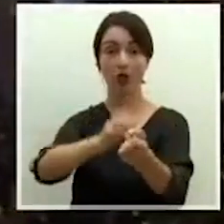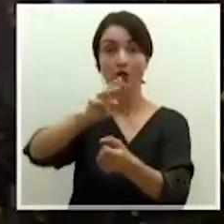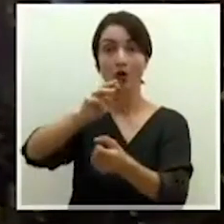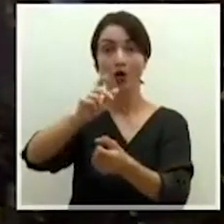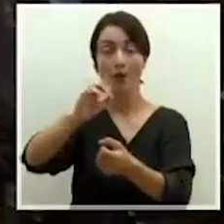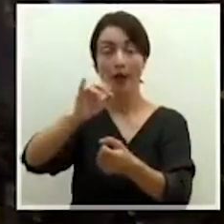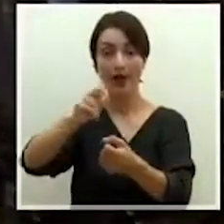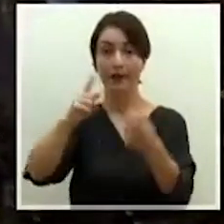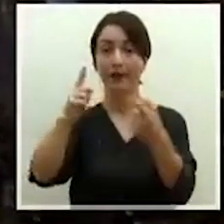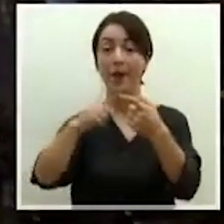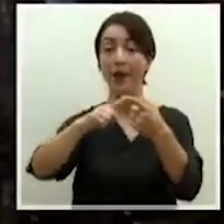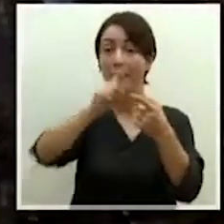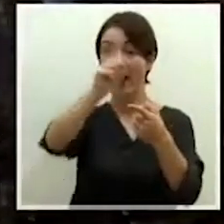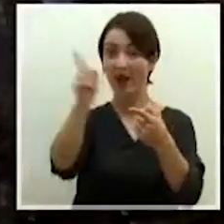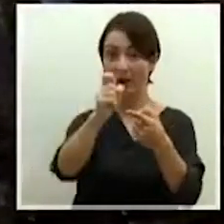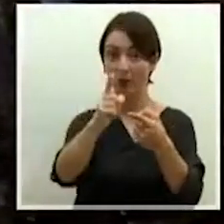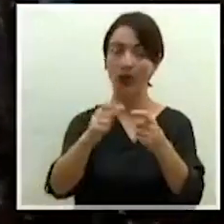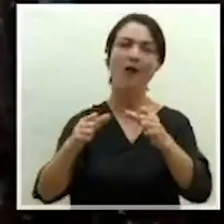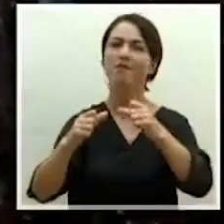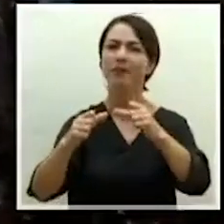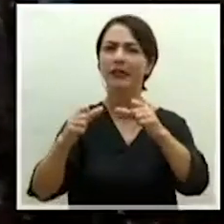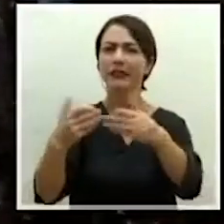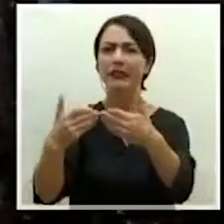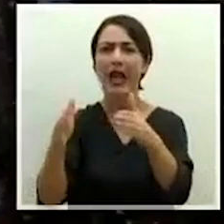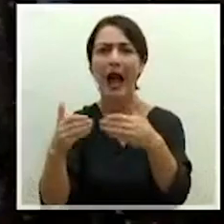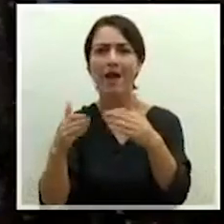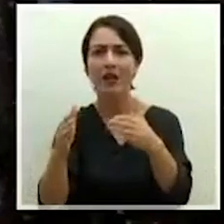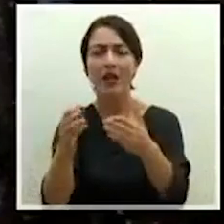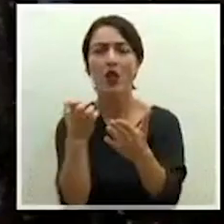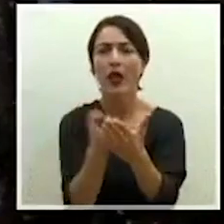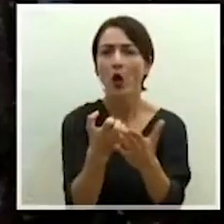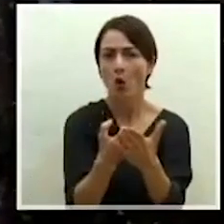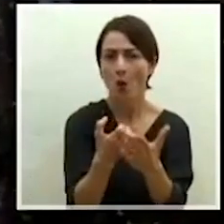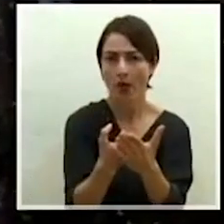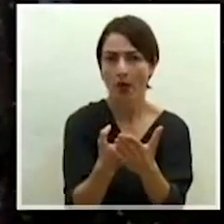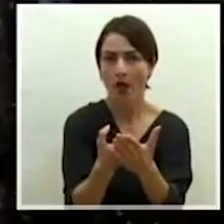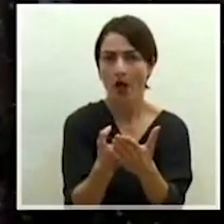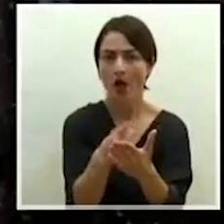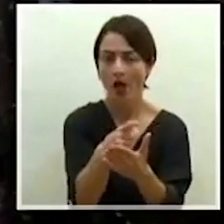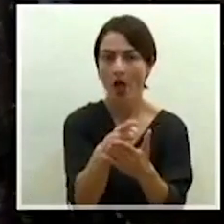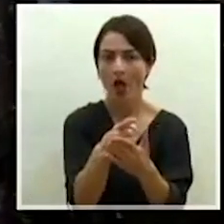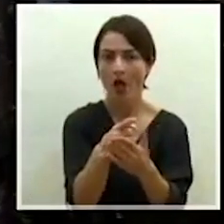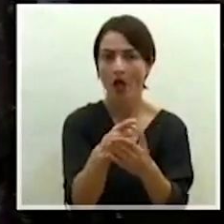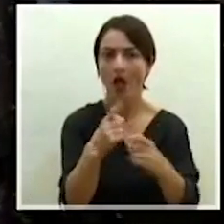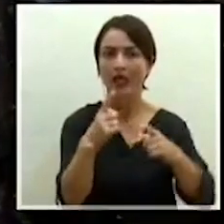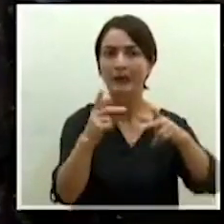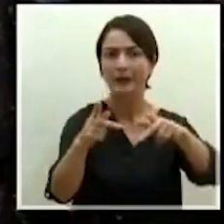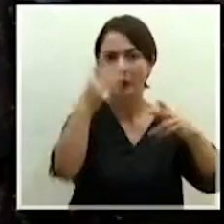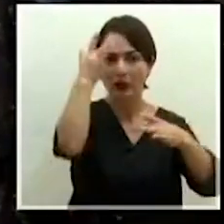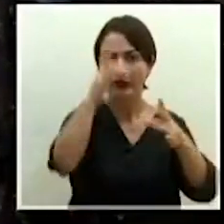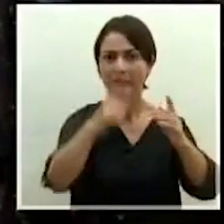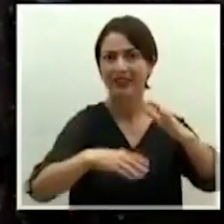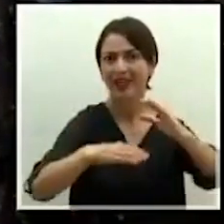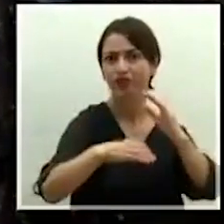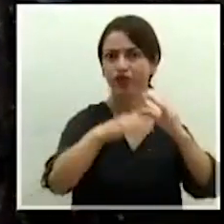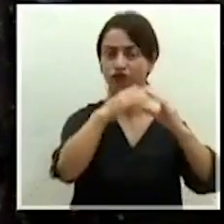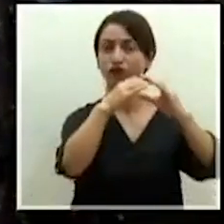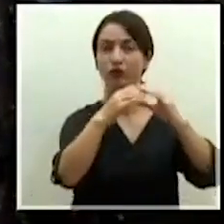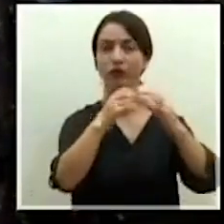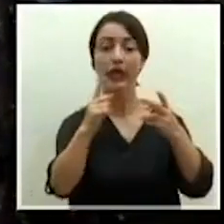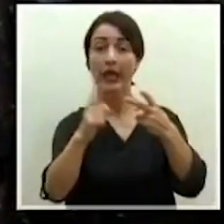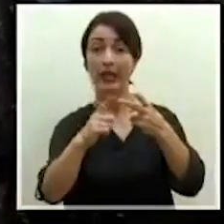La primera es, ¿seguirán abriendo la economía a pesar del aumento en los casos? Y la segunda